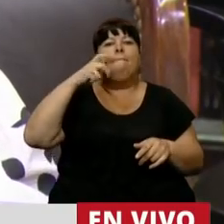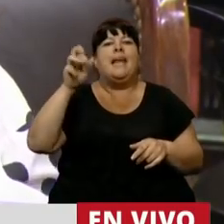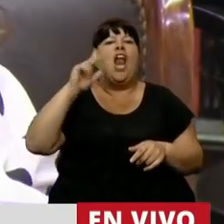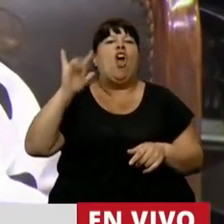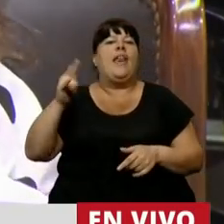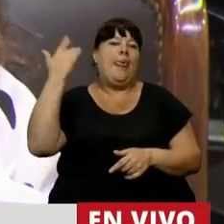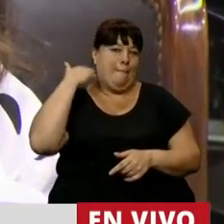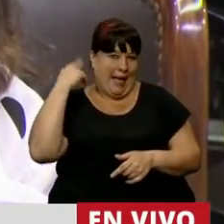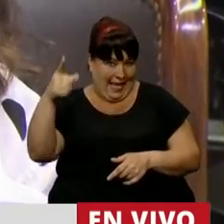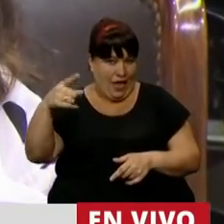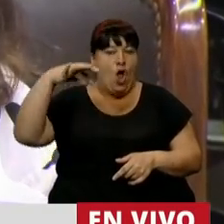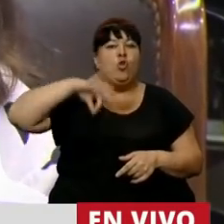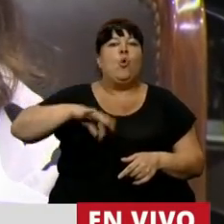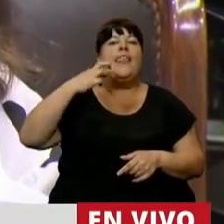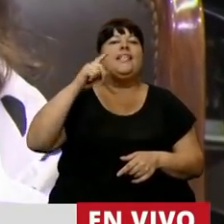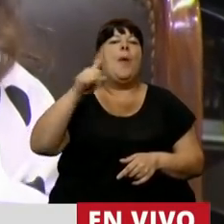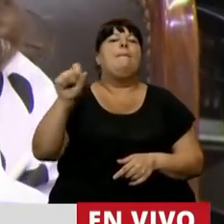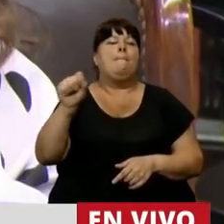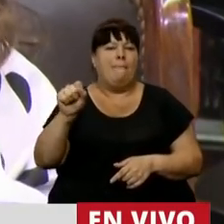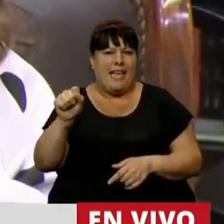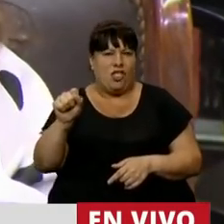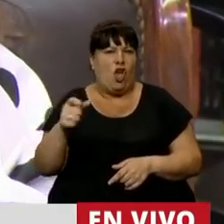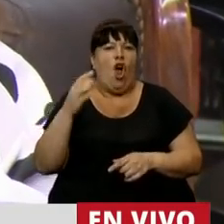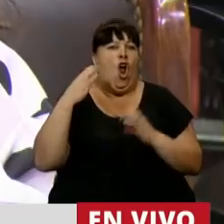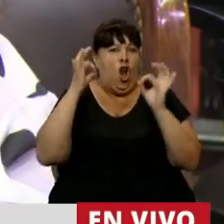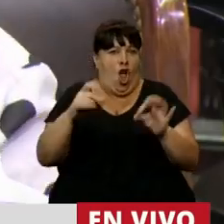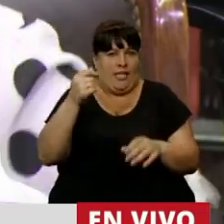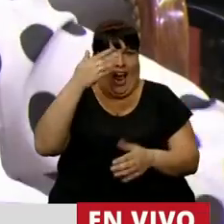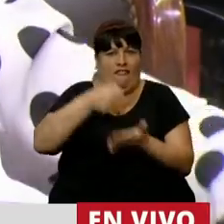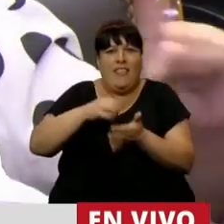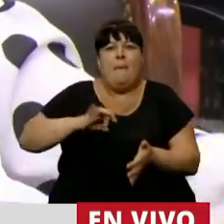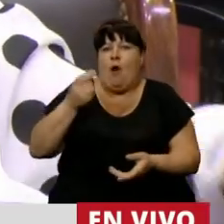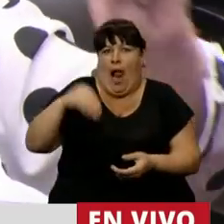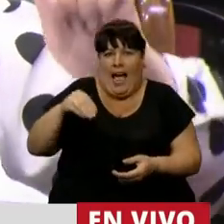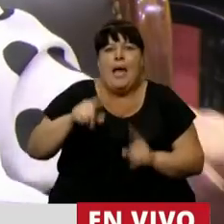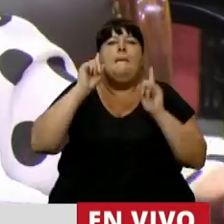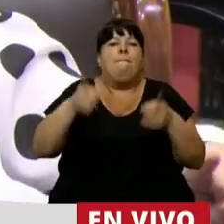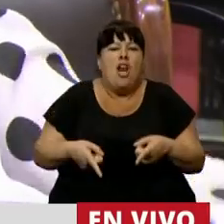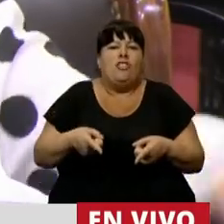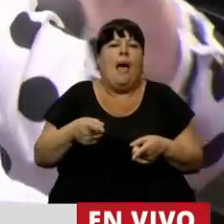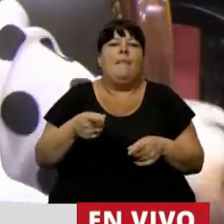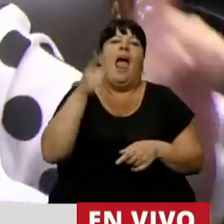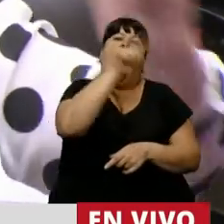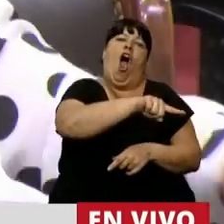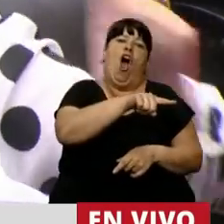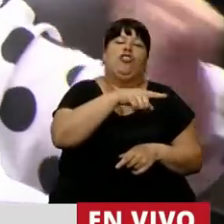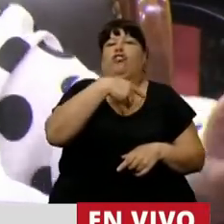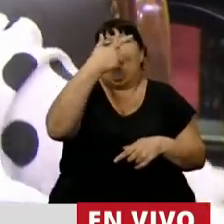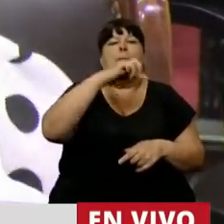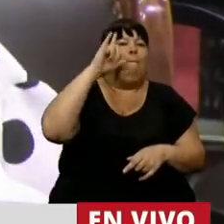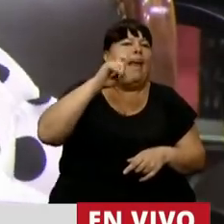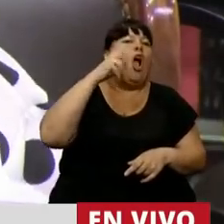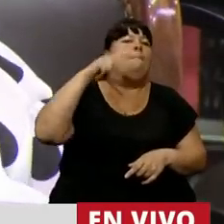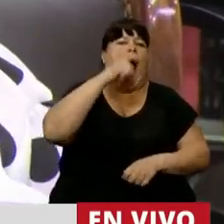de Mataderos, que gana 19.000 mangos y que no llega a fin de mes, pero también se la congelan a Goyo Pérez con